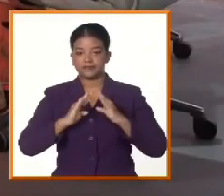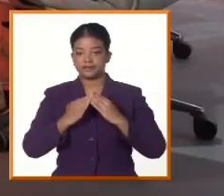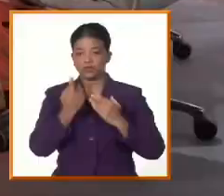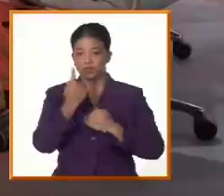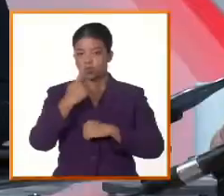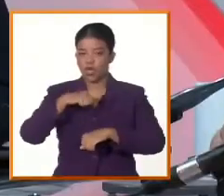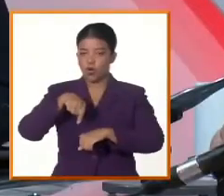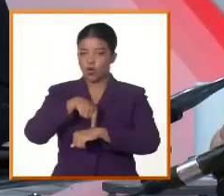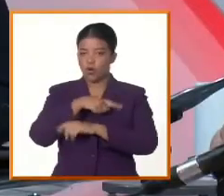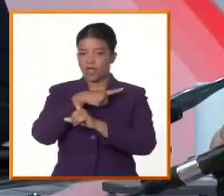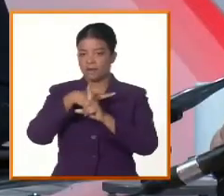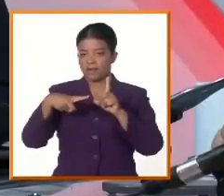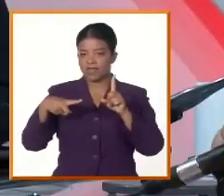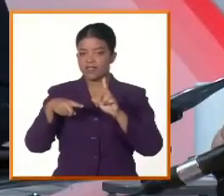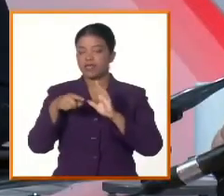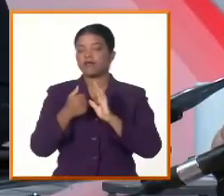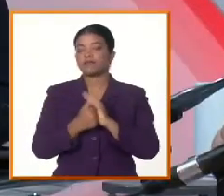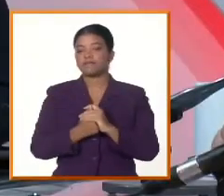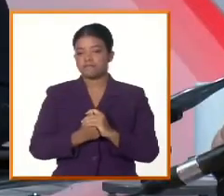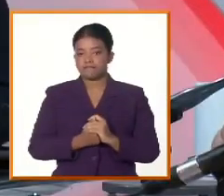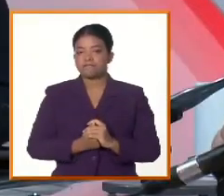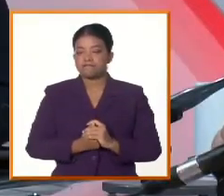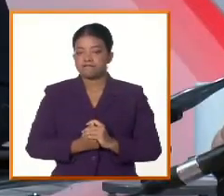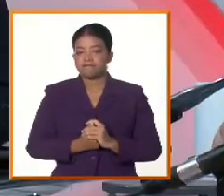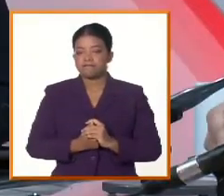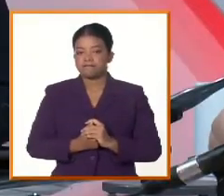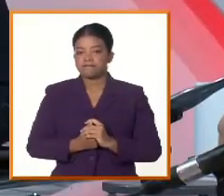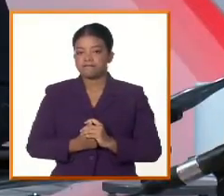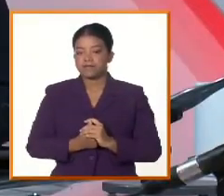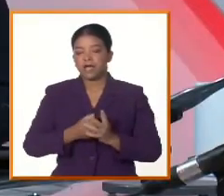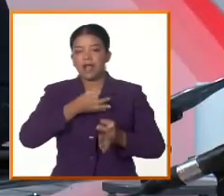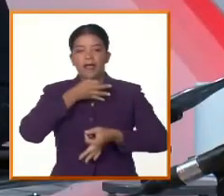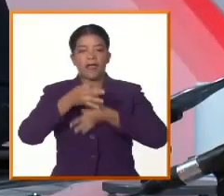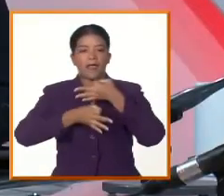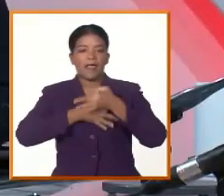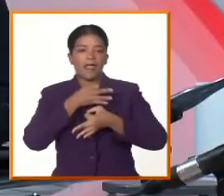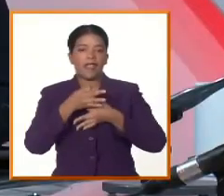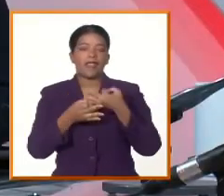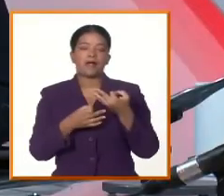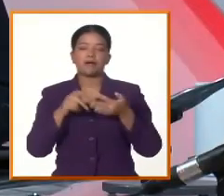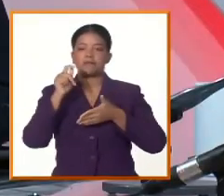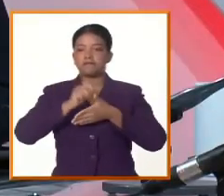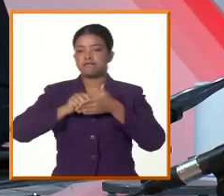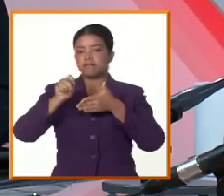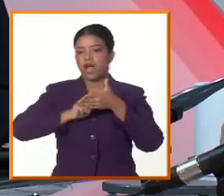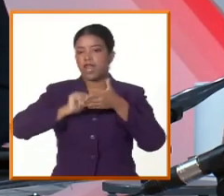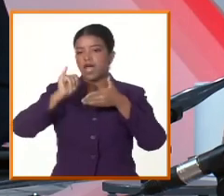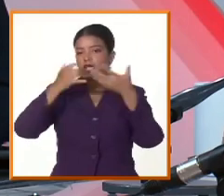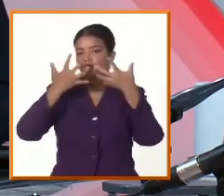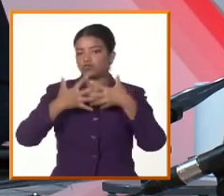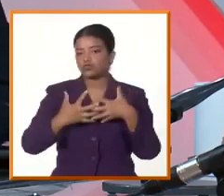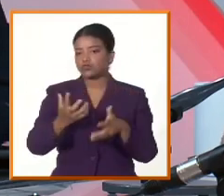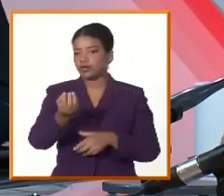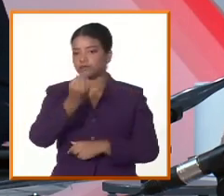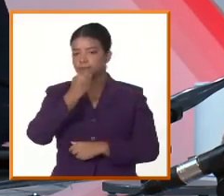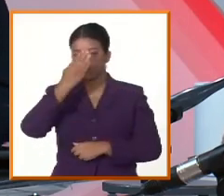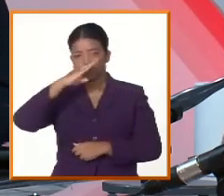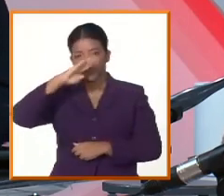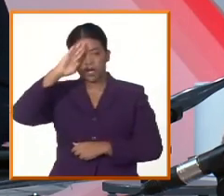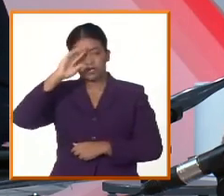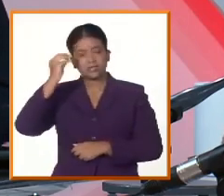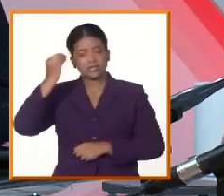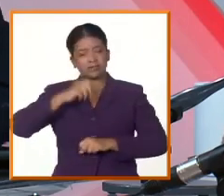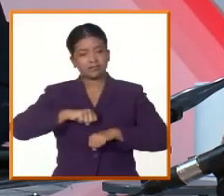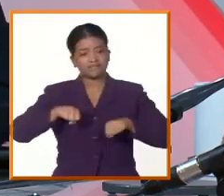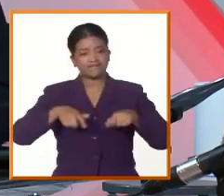y media de programa para acercarnos a los retos actuales los desafíos que enfrenta la industria alimentaria cubana en medio de las circunstancias